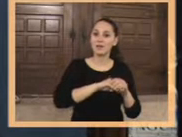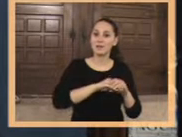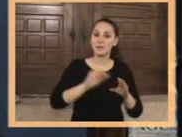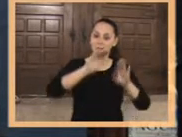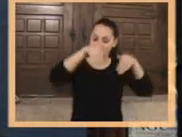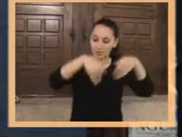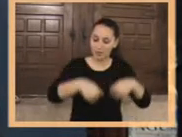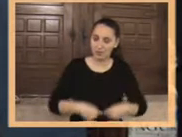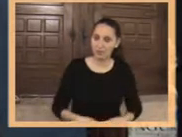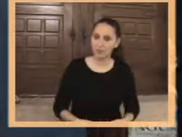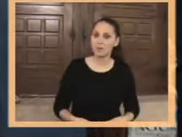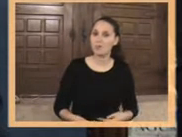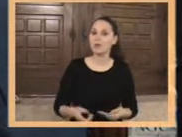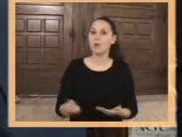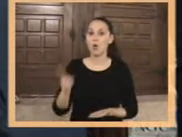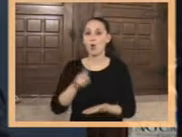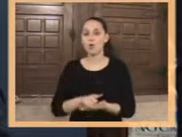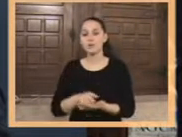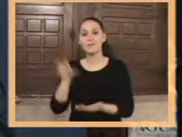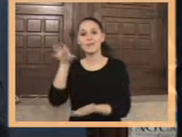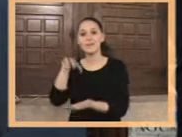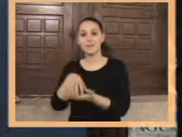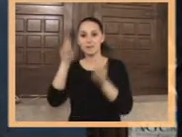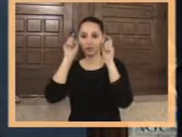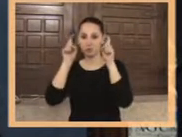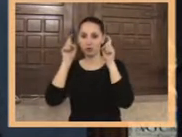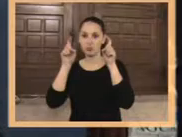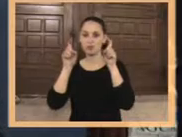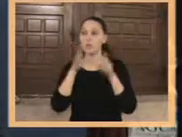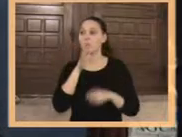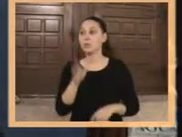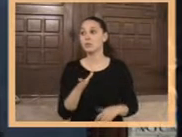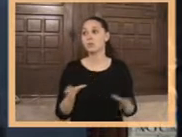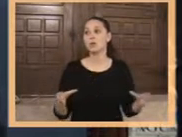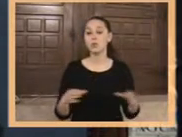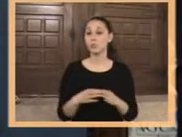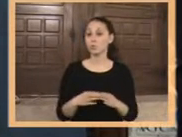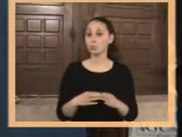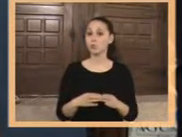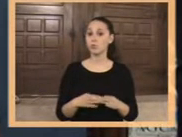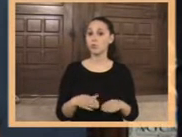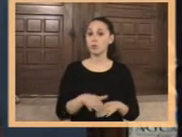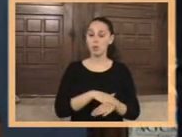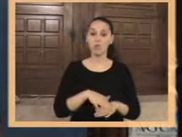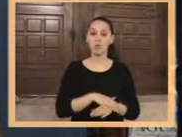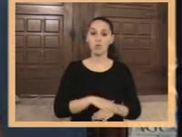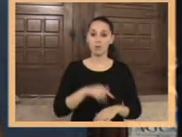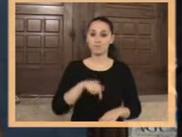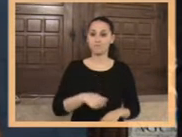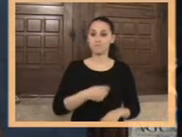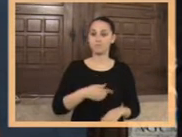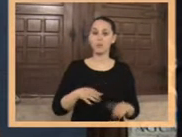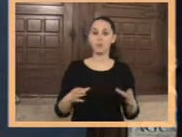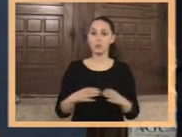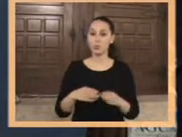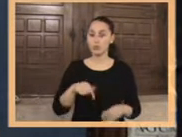centros educativos. Por tanto, el Grupo Municipal considera que debe llevarse a cabo tal modificación.